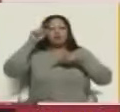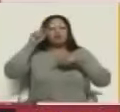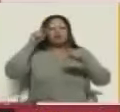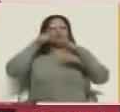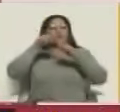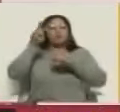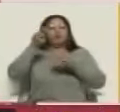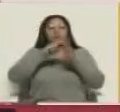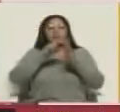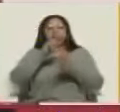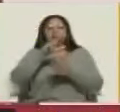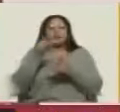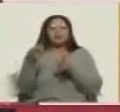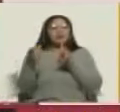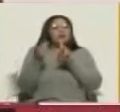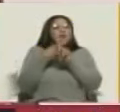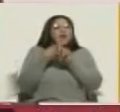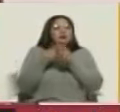2030 y más.